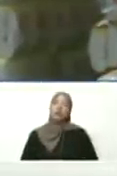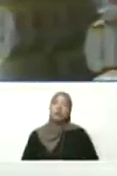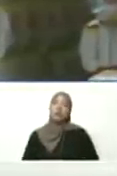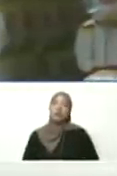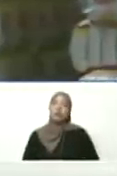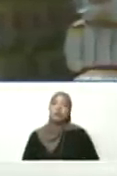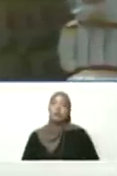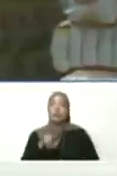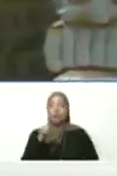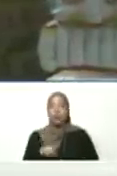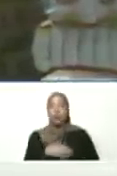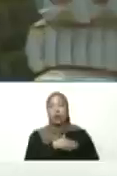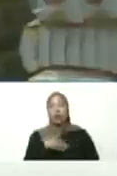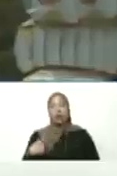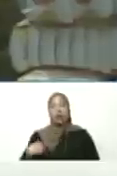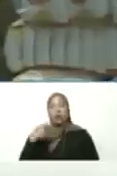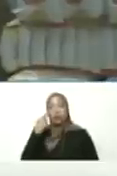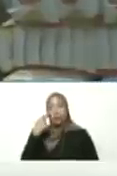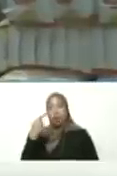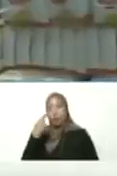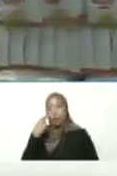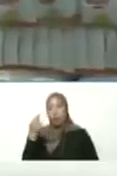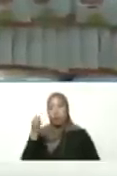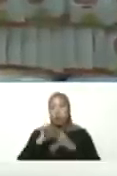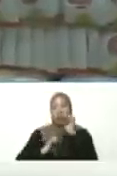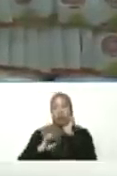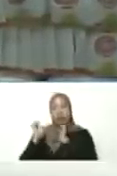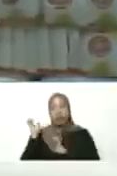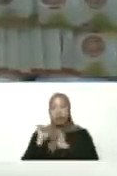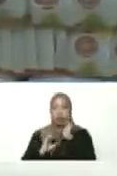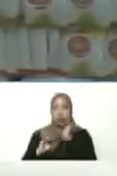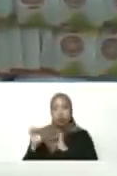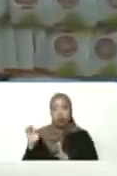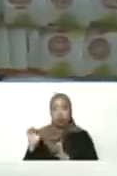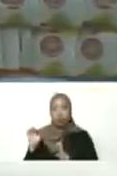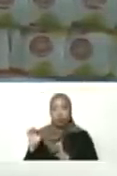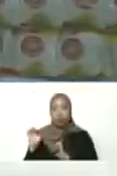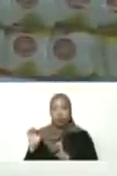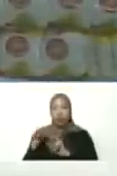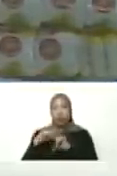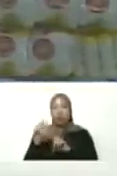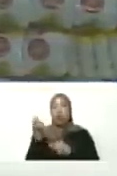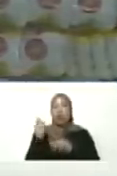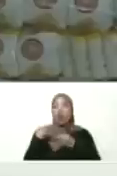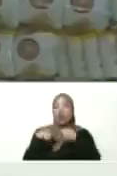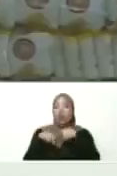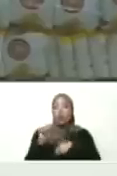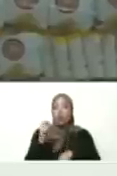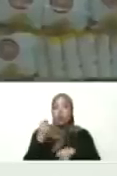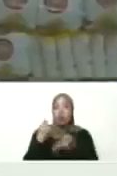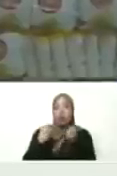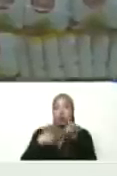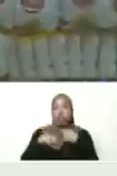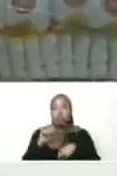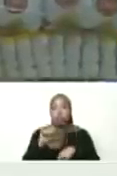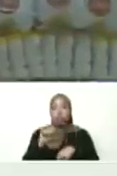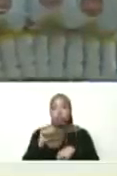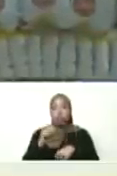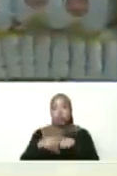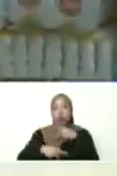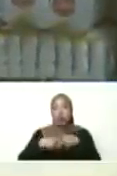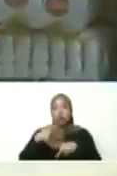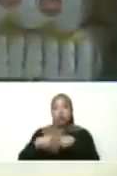Y quiero que le metamos la lupa, compañero, a lo económico